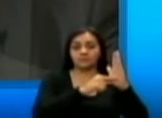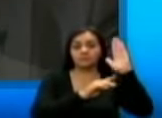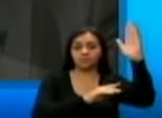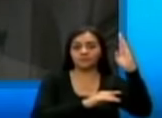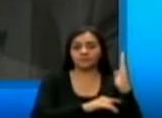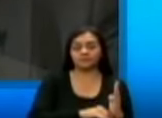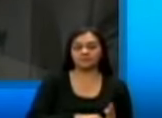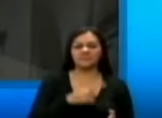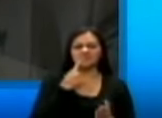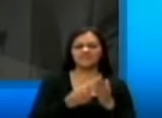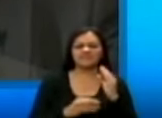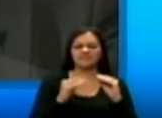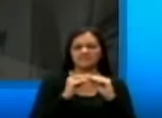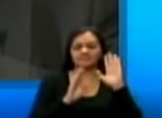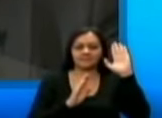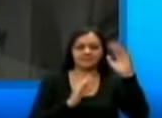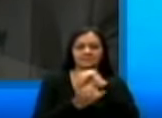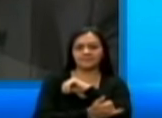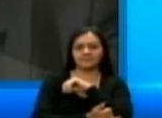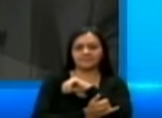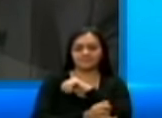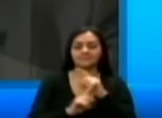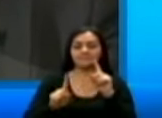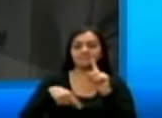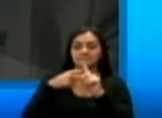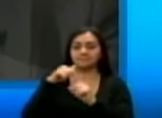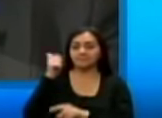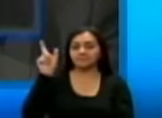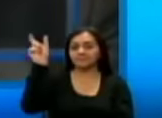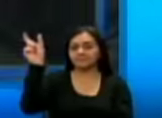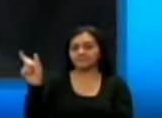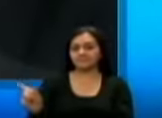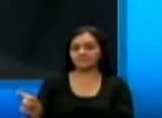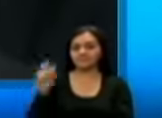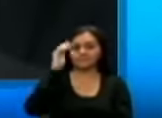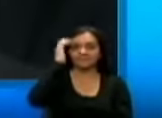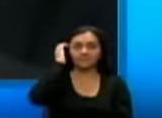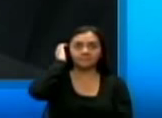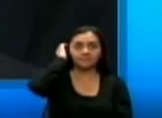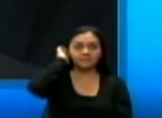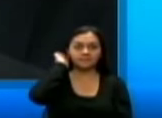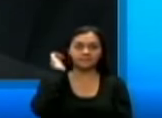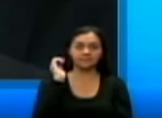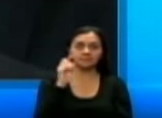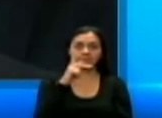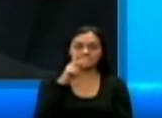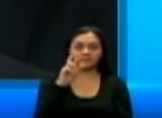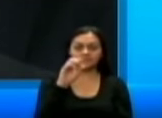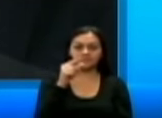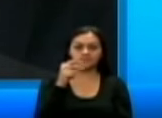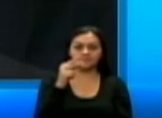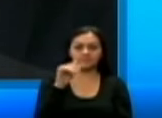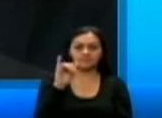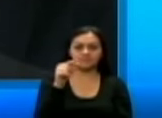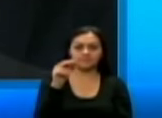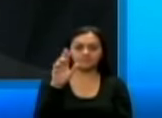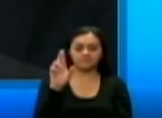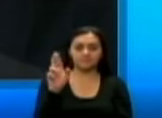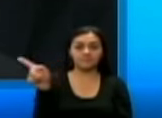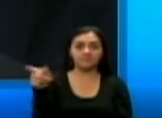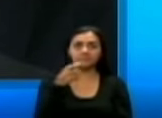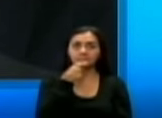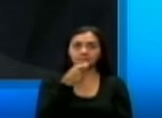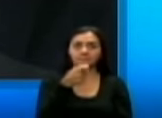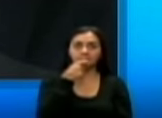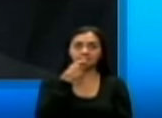está sucediendo en ese país. Y contamos también con la presencia de Pedro Brieger. Él es importante periodista con una